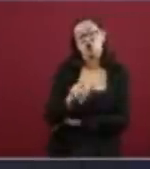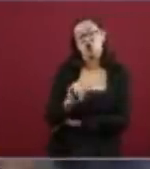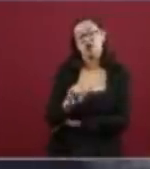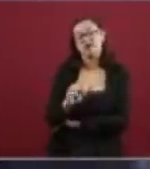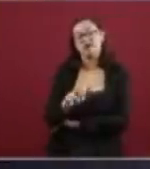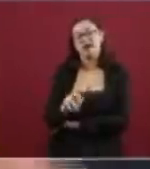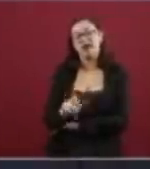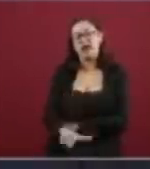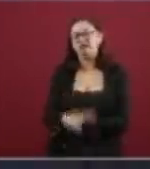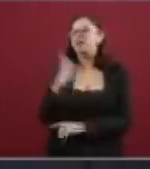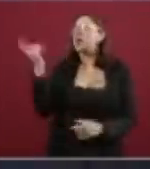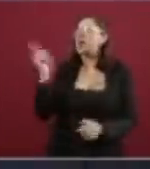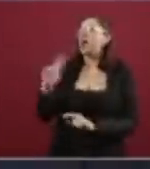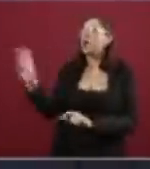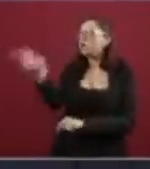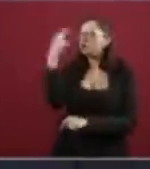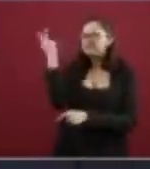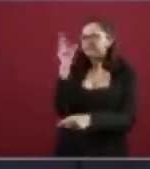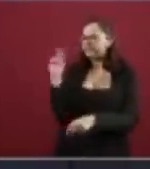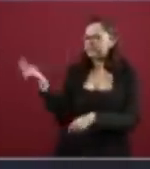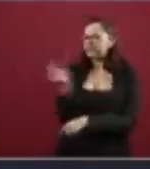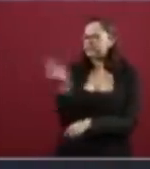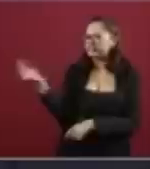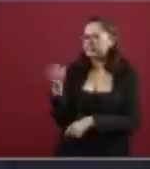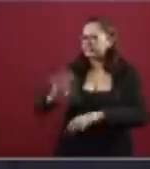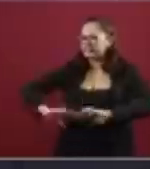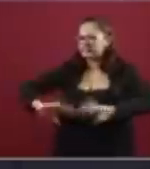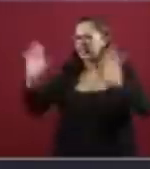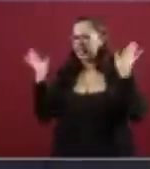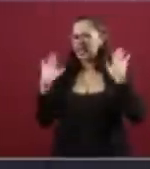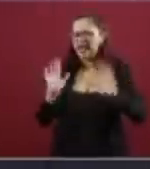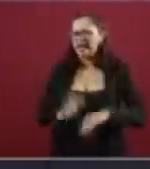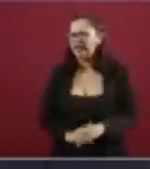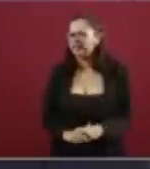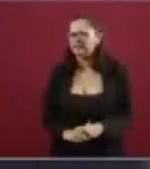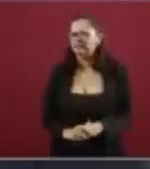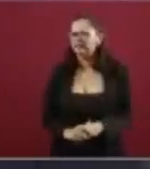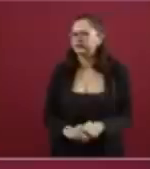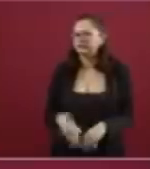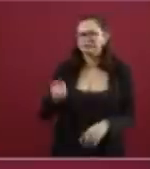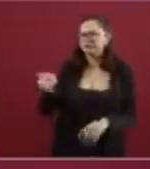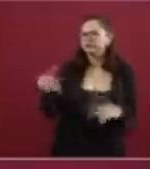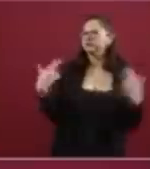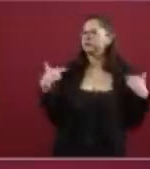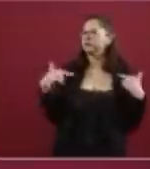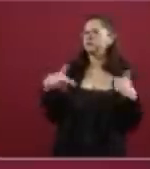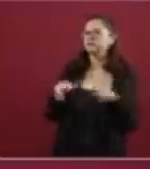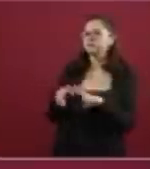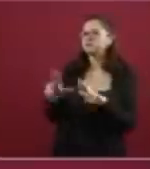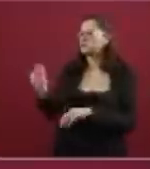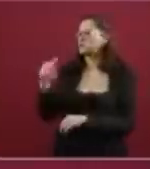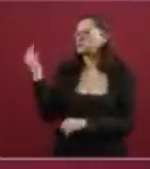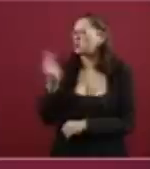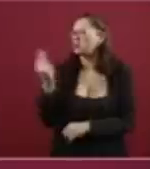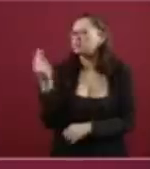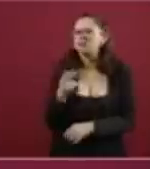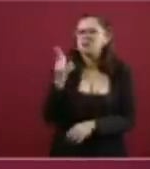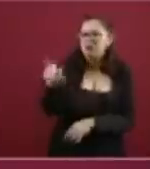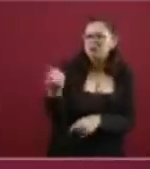no se requieren las normales, cualquier profesional puede dar clases.